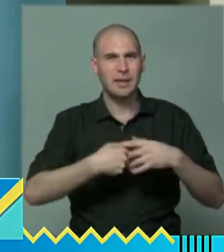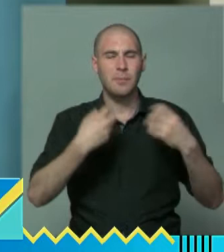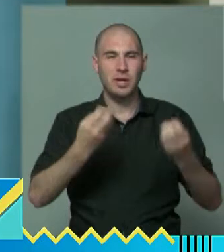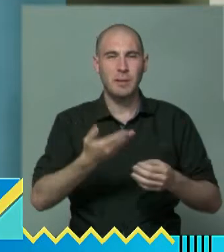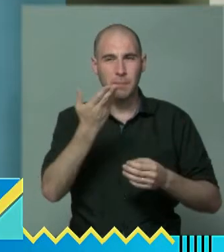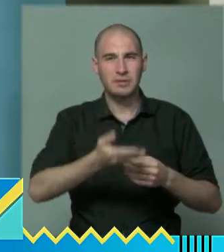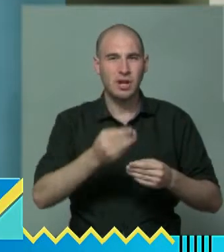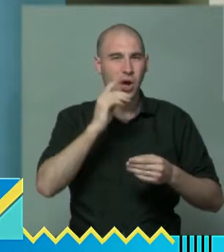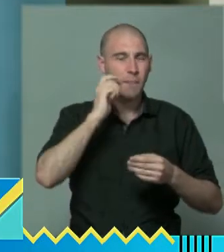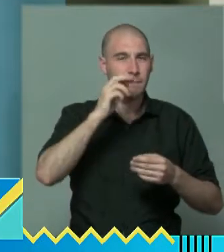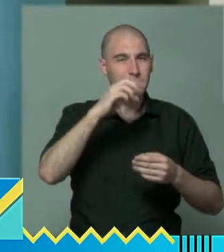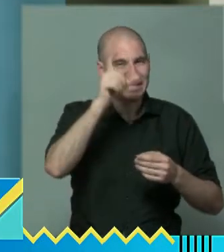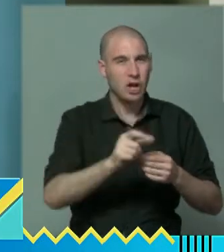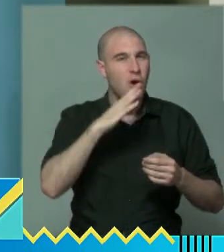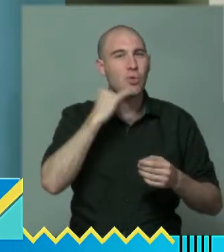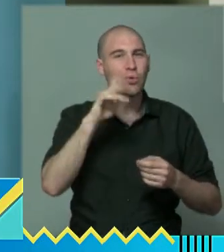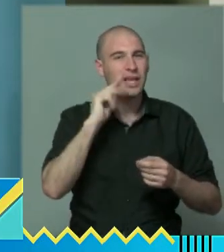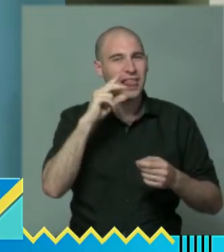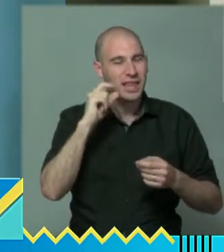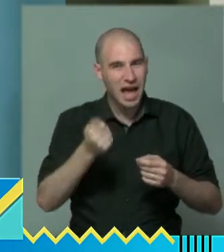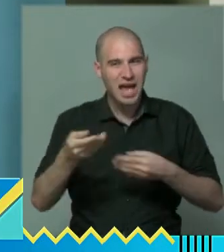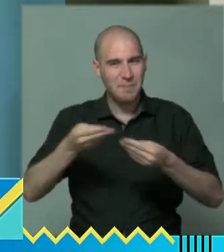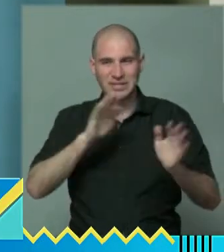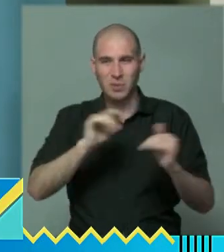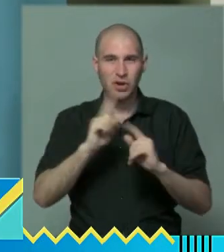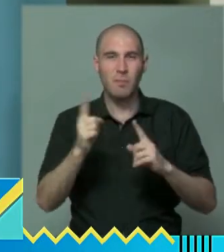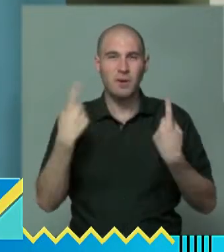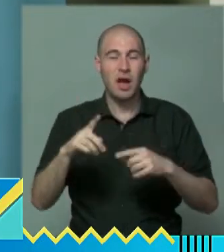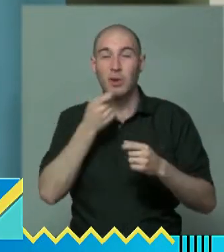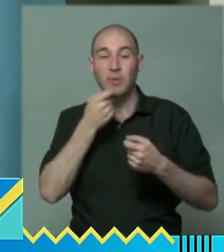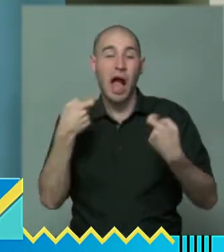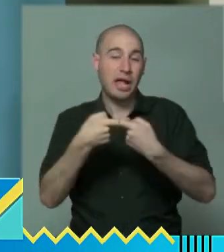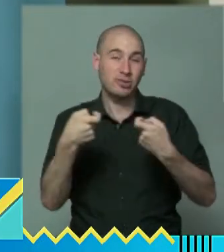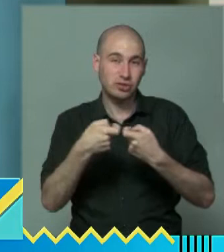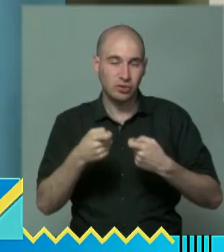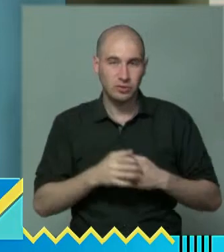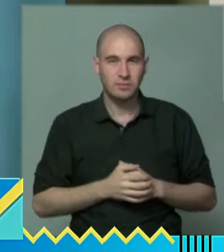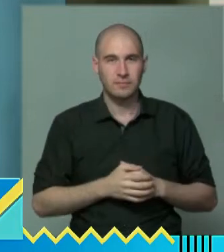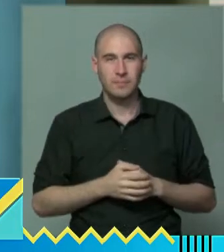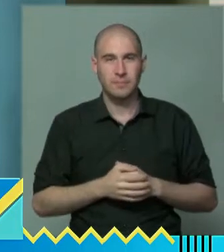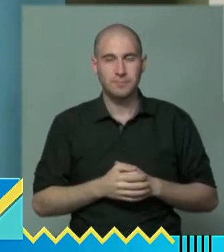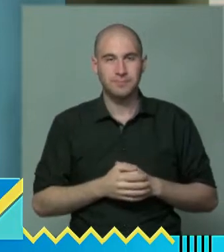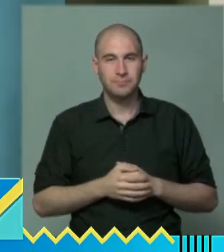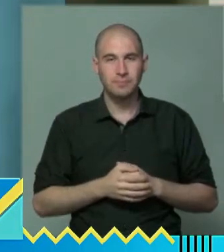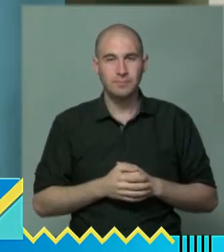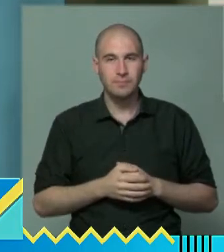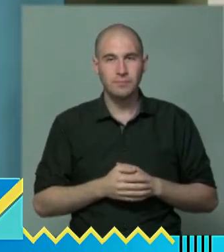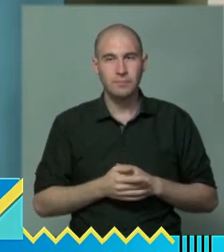persona jurídica no es lo mismo que una empresa. Una empresa es una persona jurídica, pero también pueden haber asociaciones que de algún